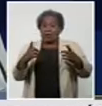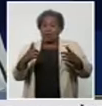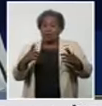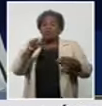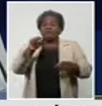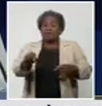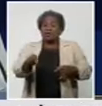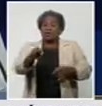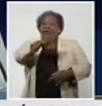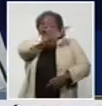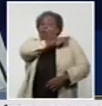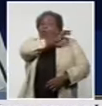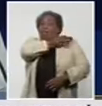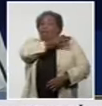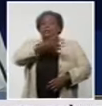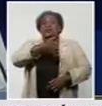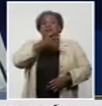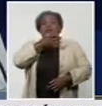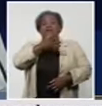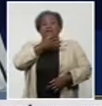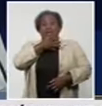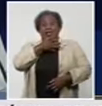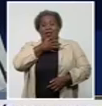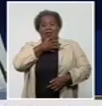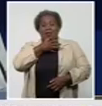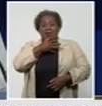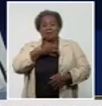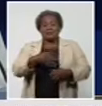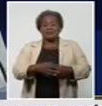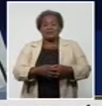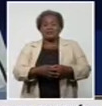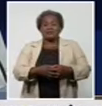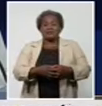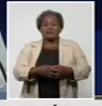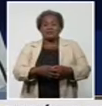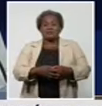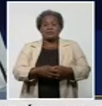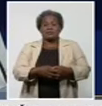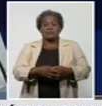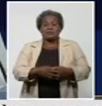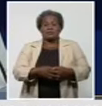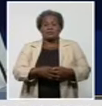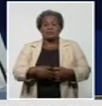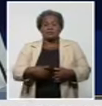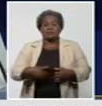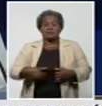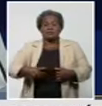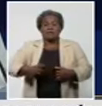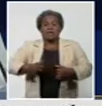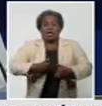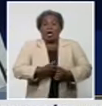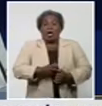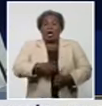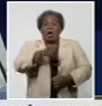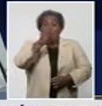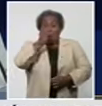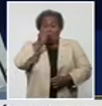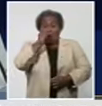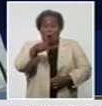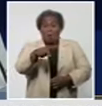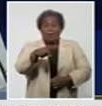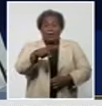de nuestro comandante en jefe, Fidel Castro Ruz, uno de esos grandes hombres que la historia no puede ni podrá